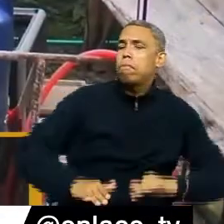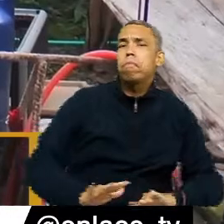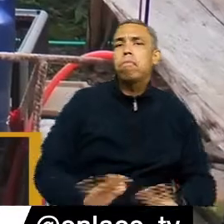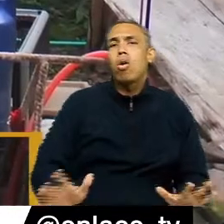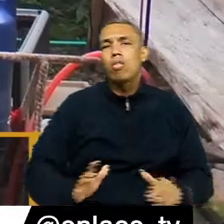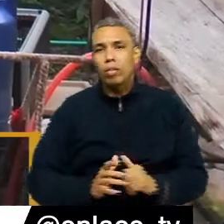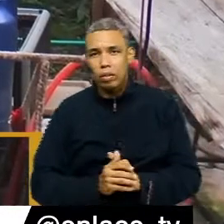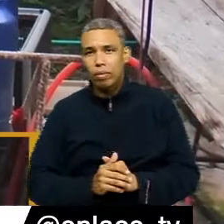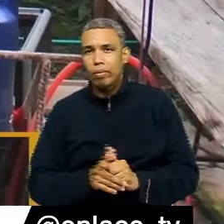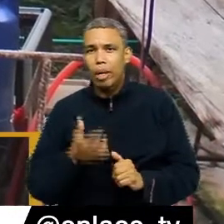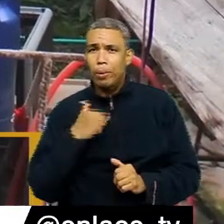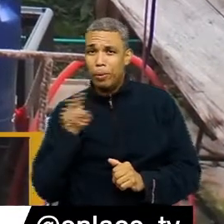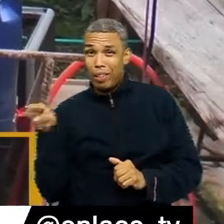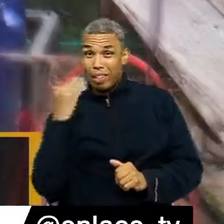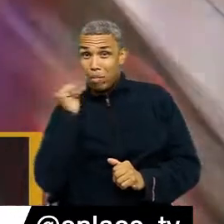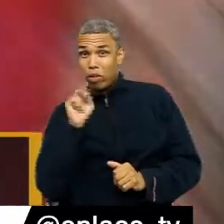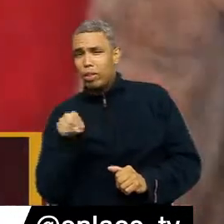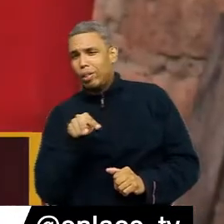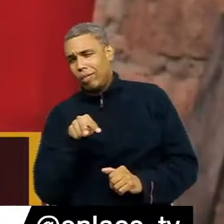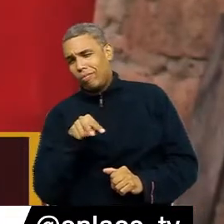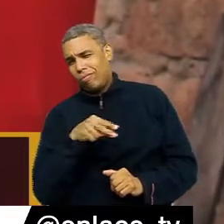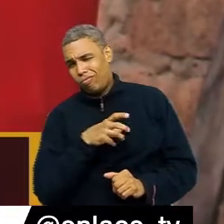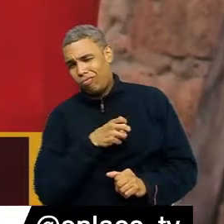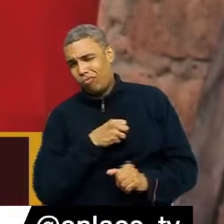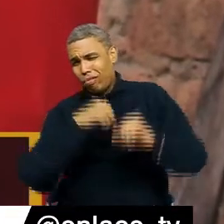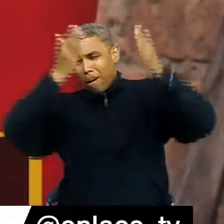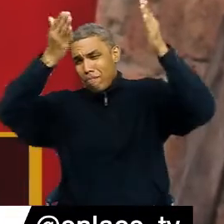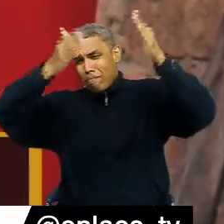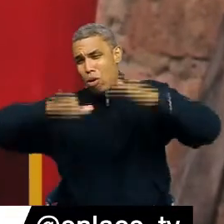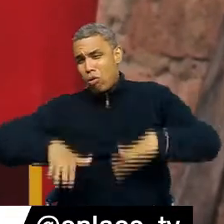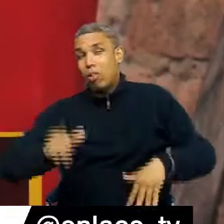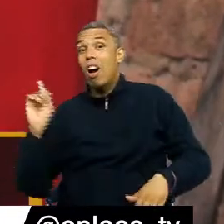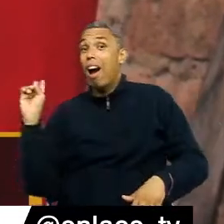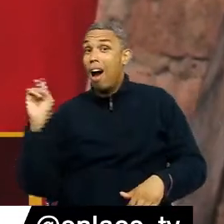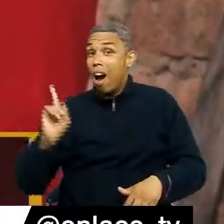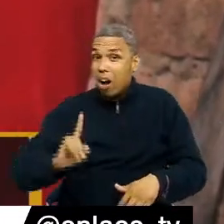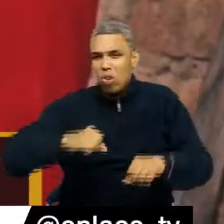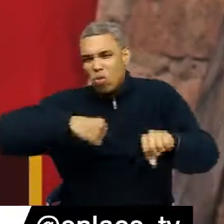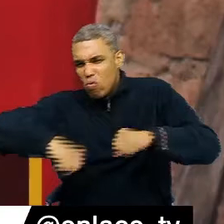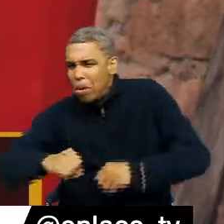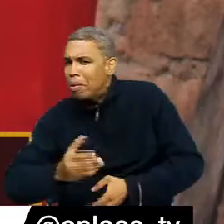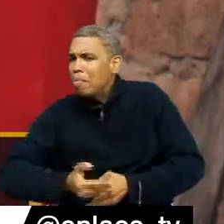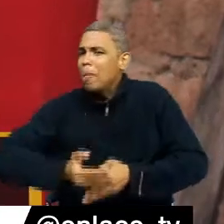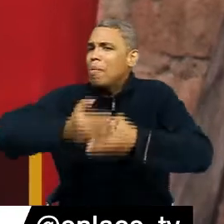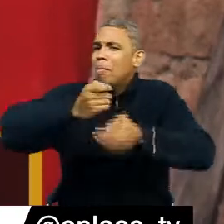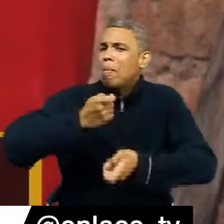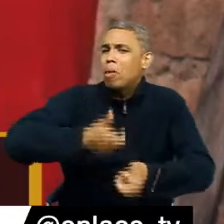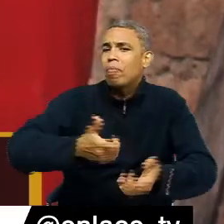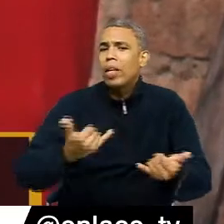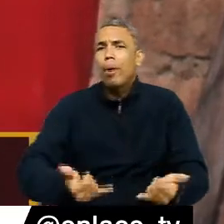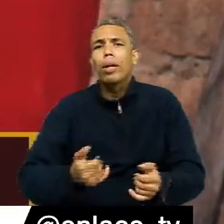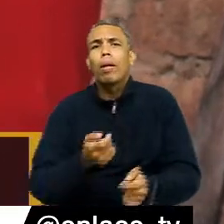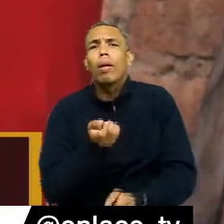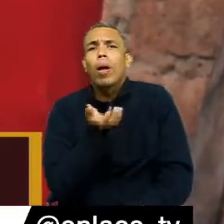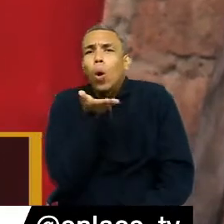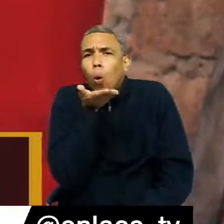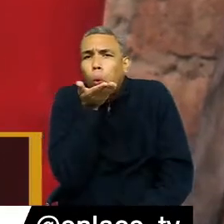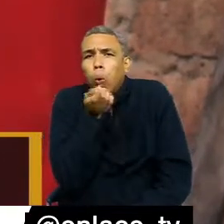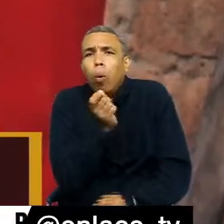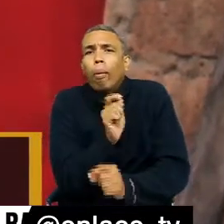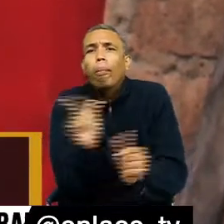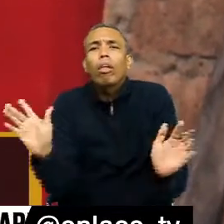consiguió y que en cuestión de minutos perdió. Pues gracias a Dios ni a la niña ni al niño le pasó nada, pues ni a mí, porque nosotros salimos en la mañana, mi hijo se